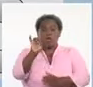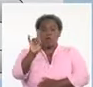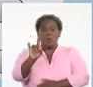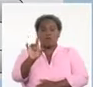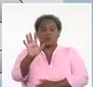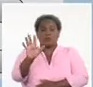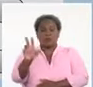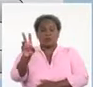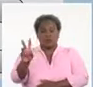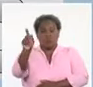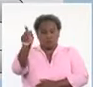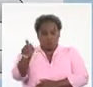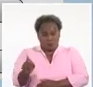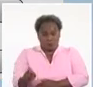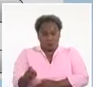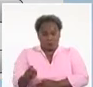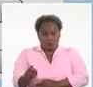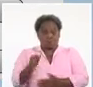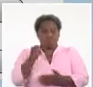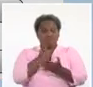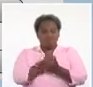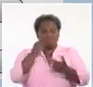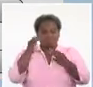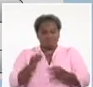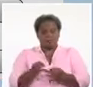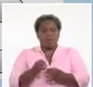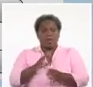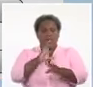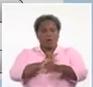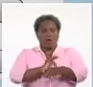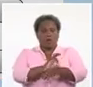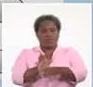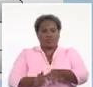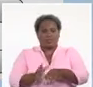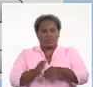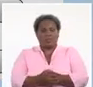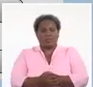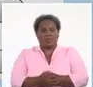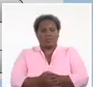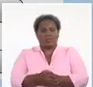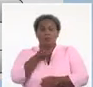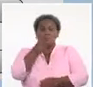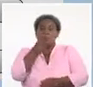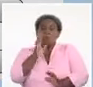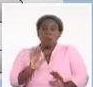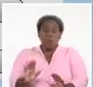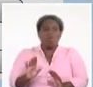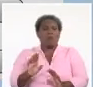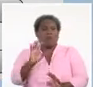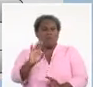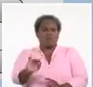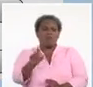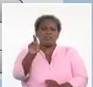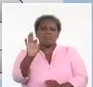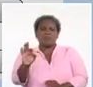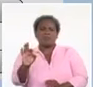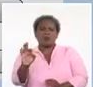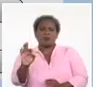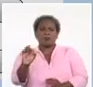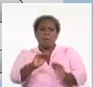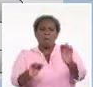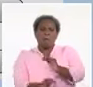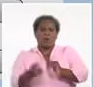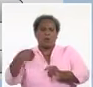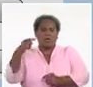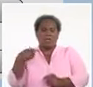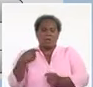2.952 personas con COVID-19. Pudiéramos decir que son 18 menos que ayer, pero realmente ni vale la pena, porque